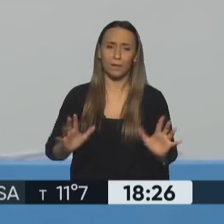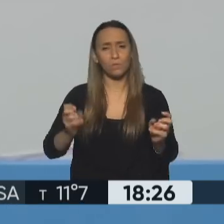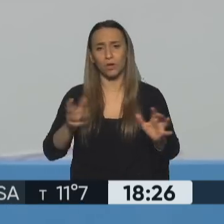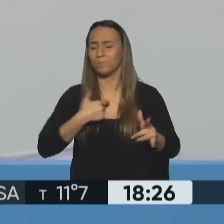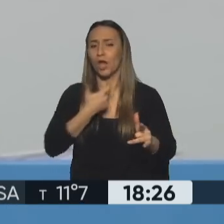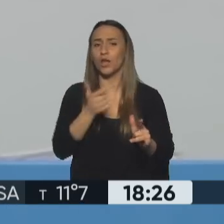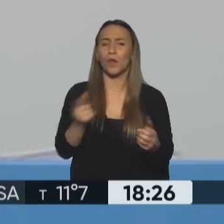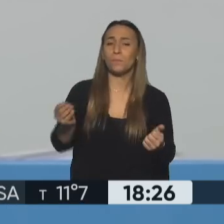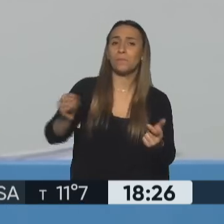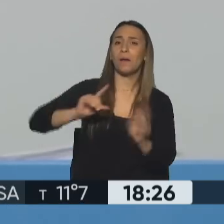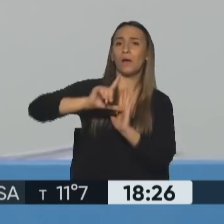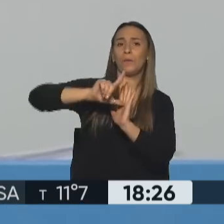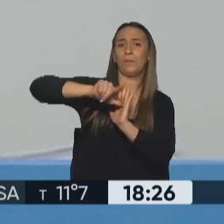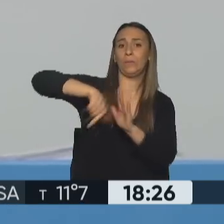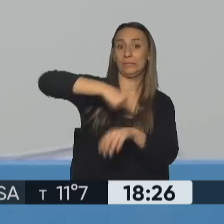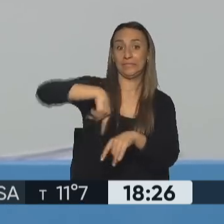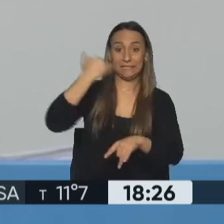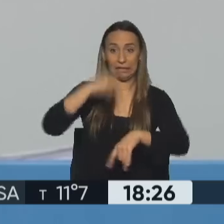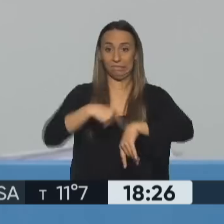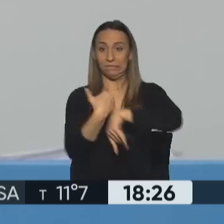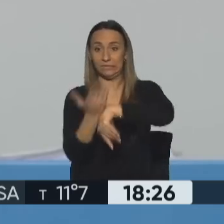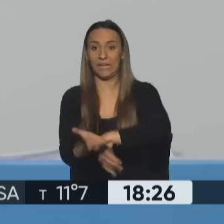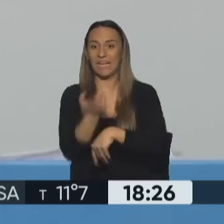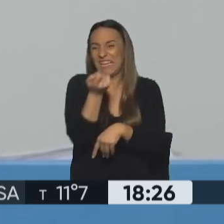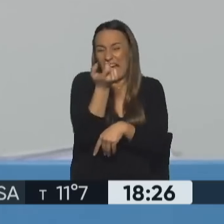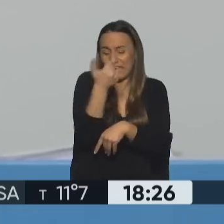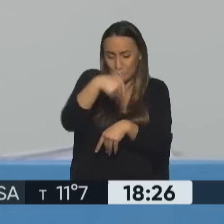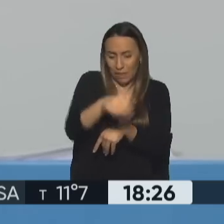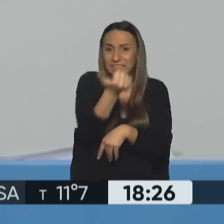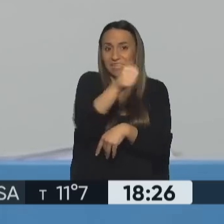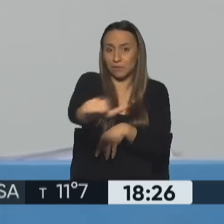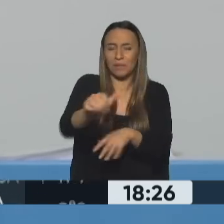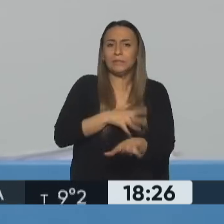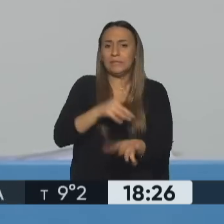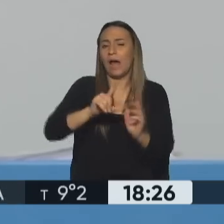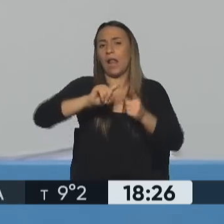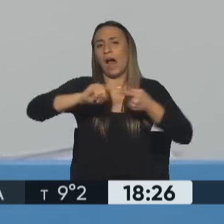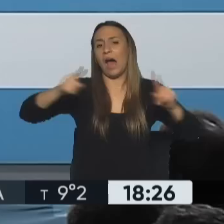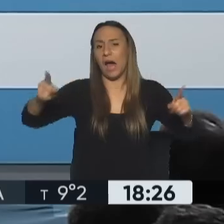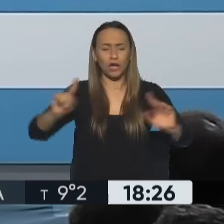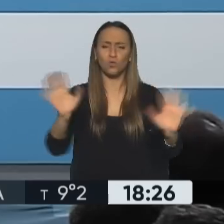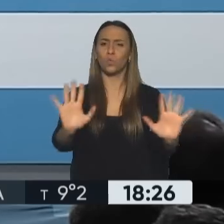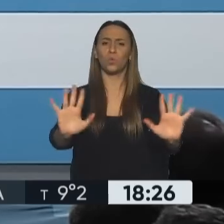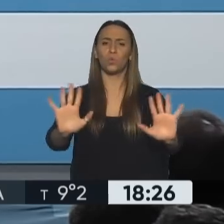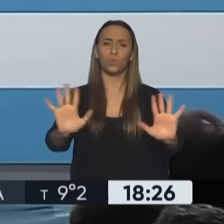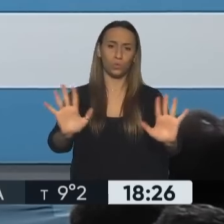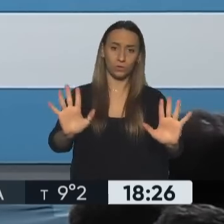no quiero extenderme mucho, ya son las casi 6:30, muy largo, no,